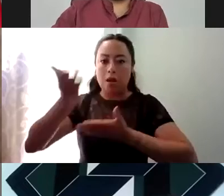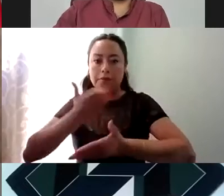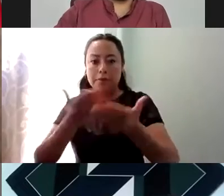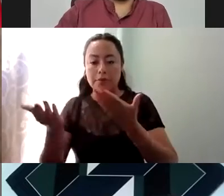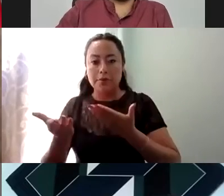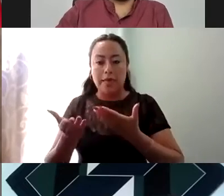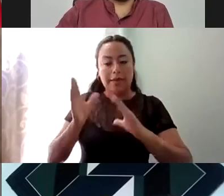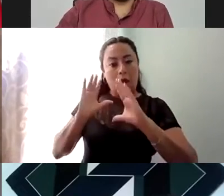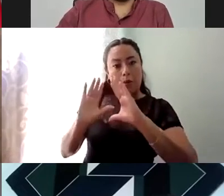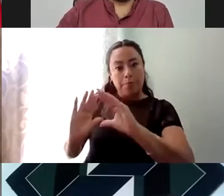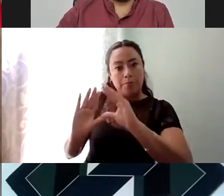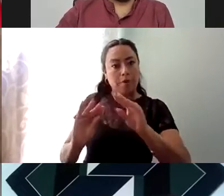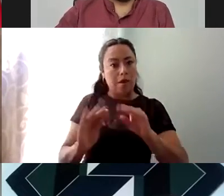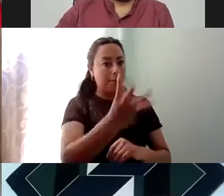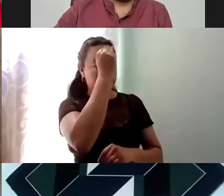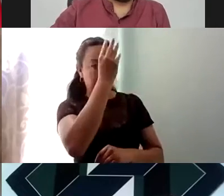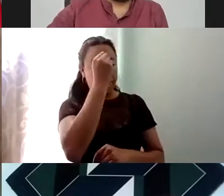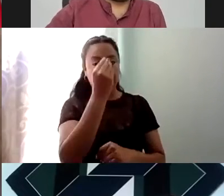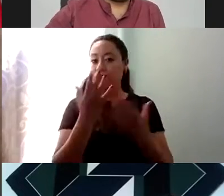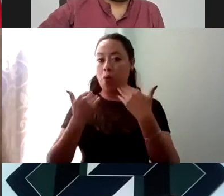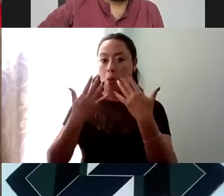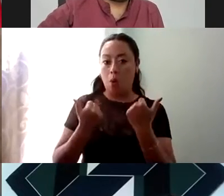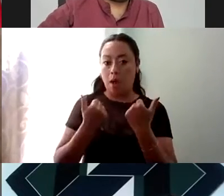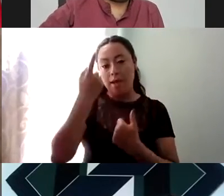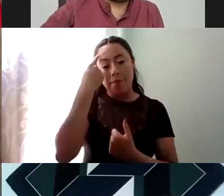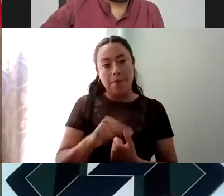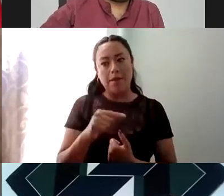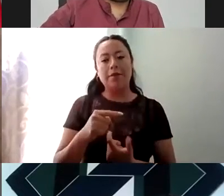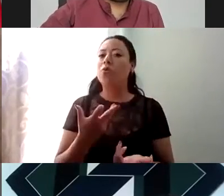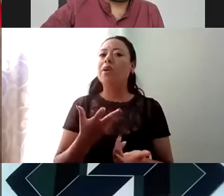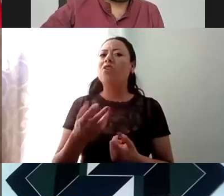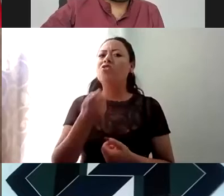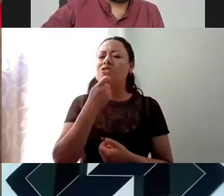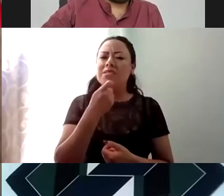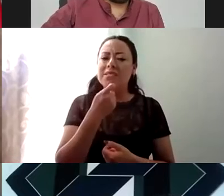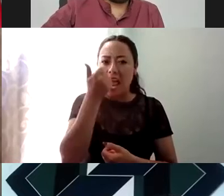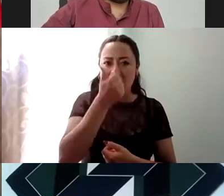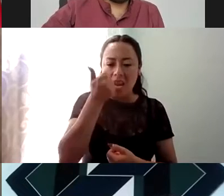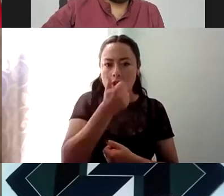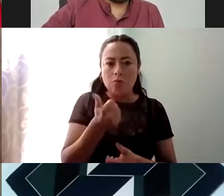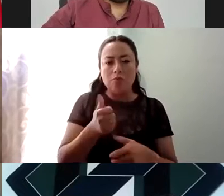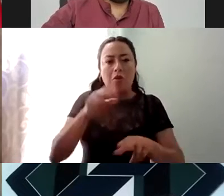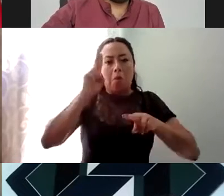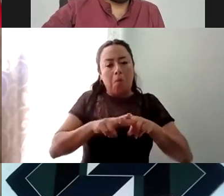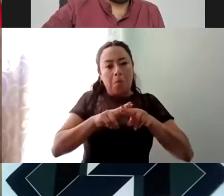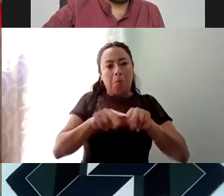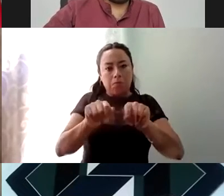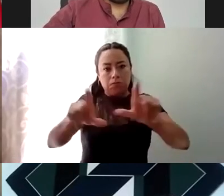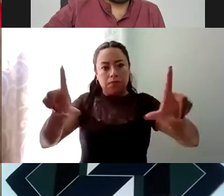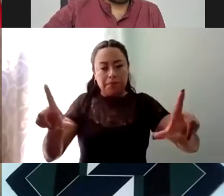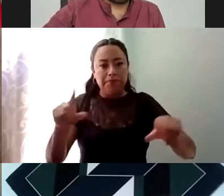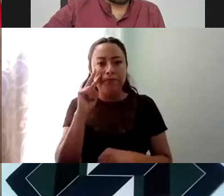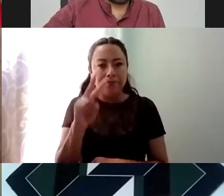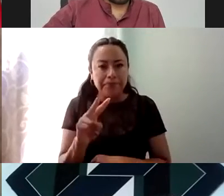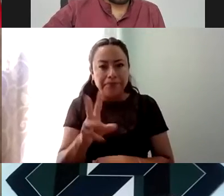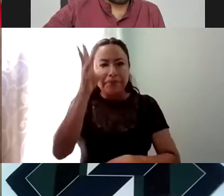enseñanza-aprendizaje, por la cual los alumnos se sientan frente a la pantalla y tratan de aprender todo lo que se les está diciendo a través de estos